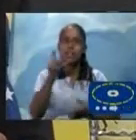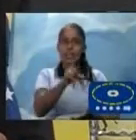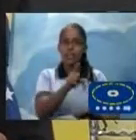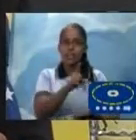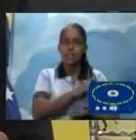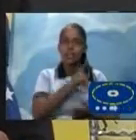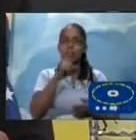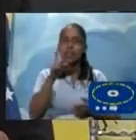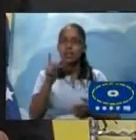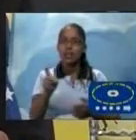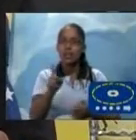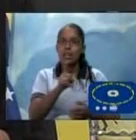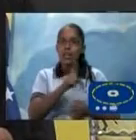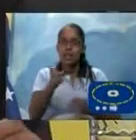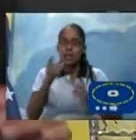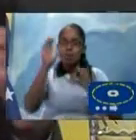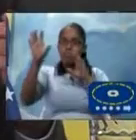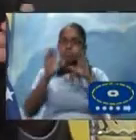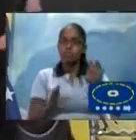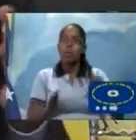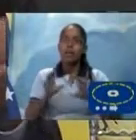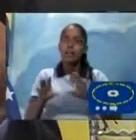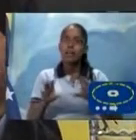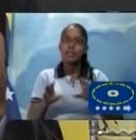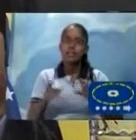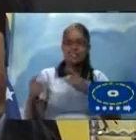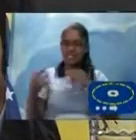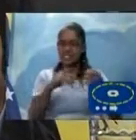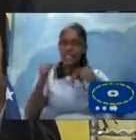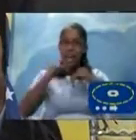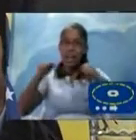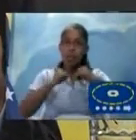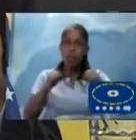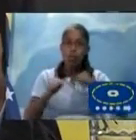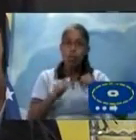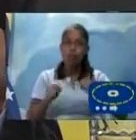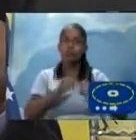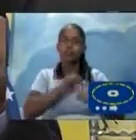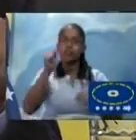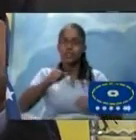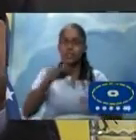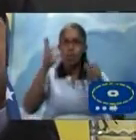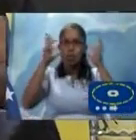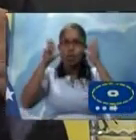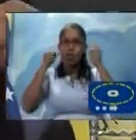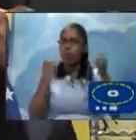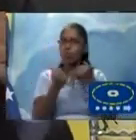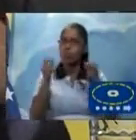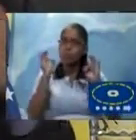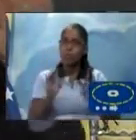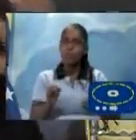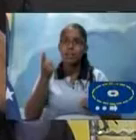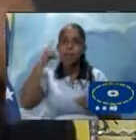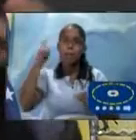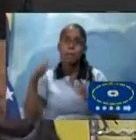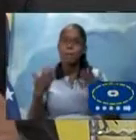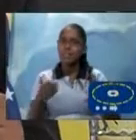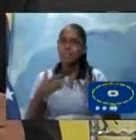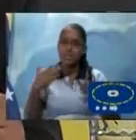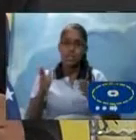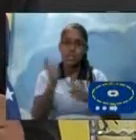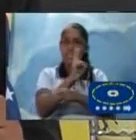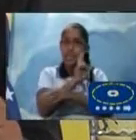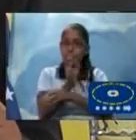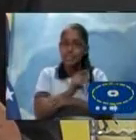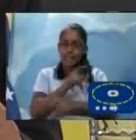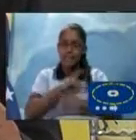las necesidades del país. Terremotos, sí, hemos oído últimamente, parece que se aceleran